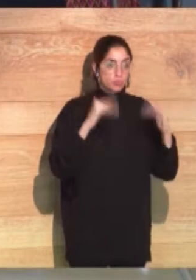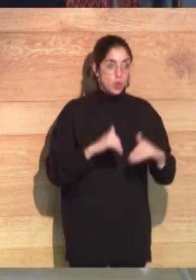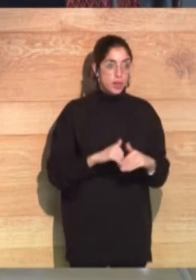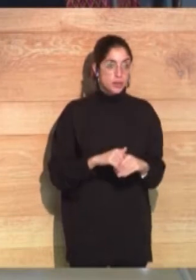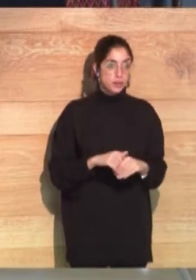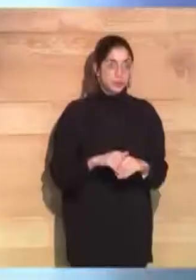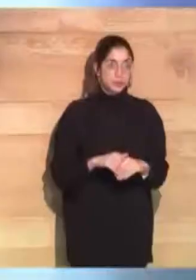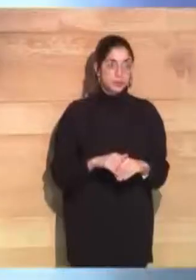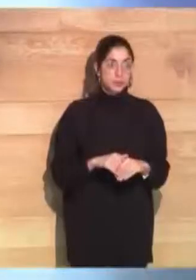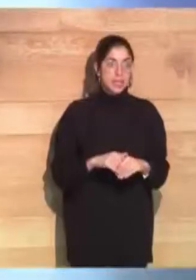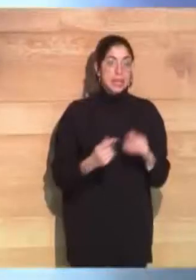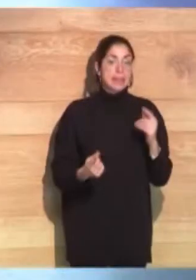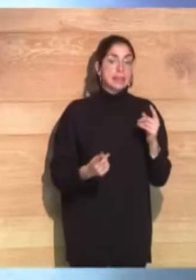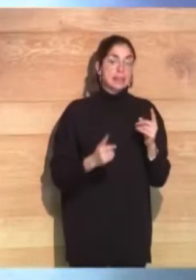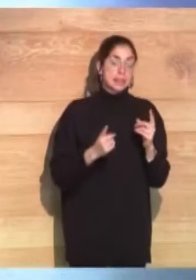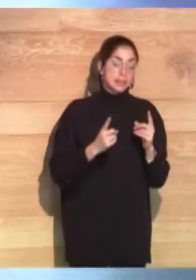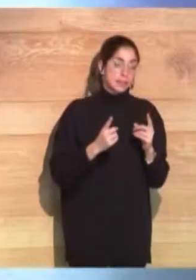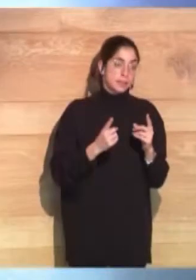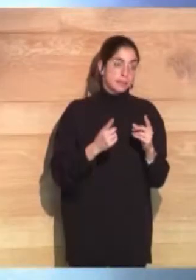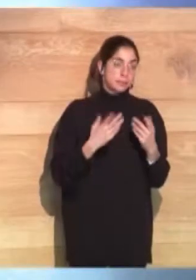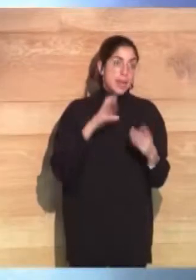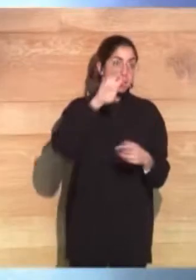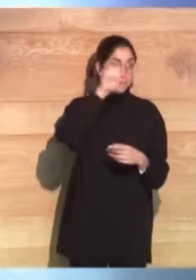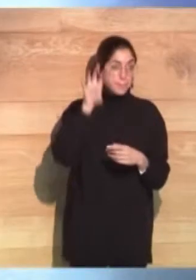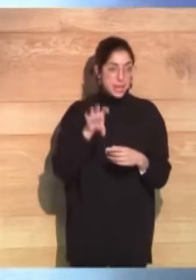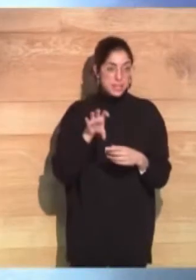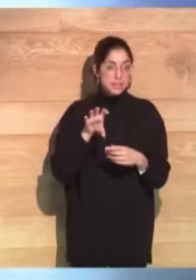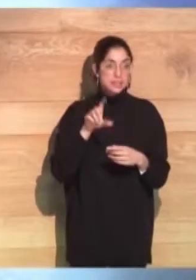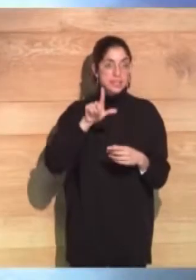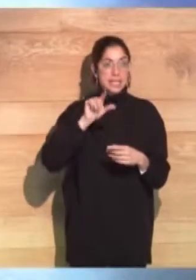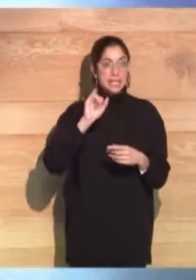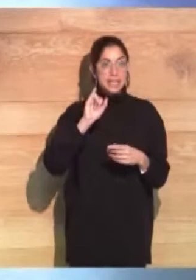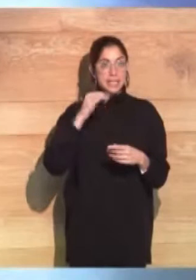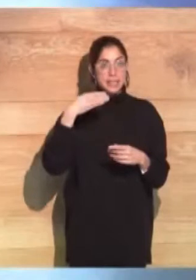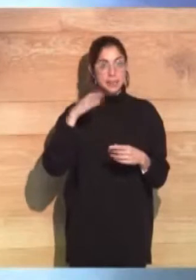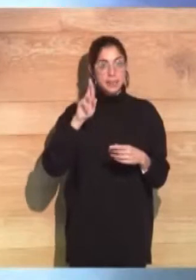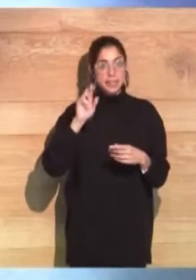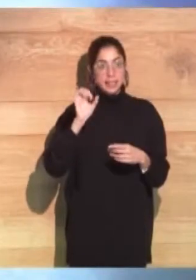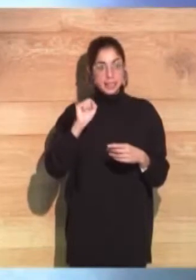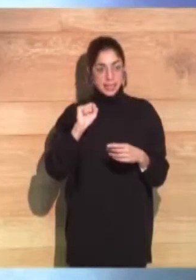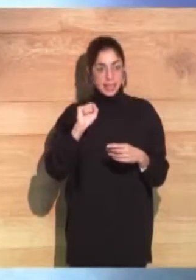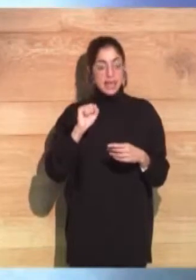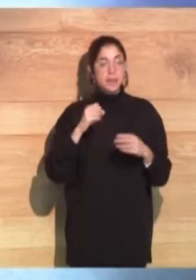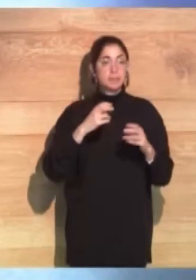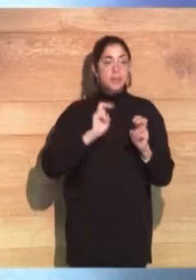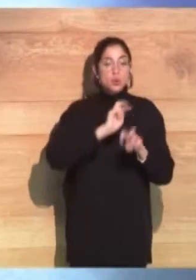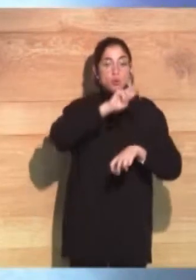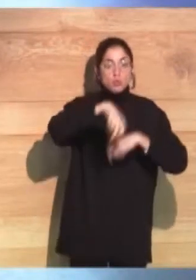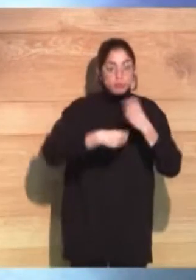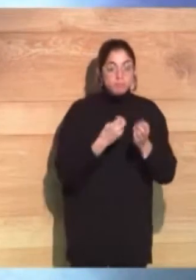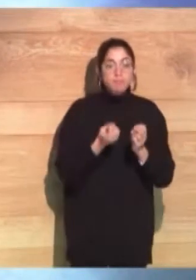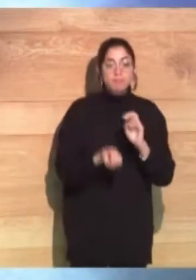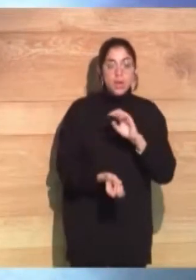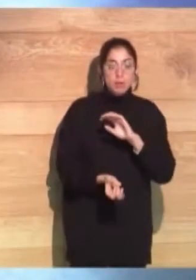Y el país, Liberia, fue construido sobre la base de la esclavitud. Y por un